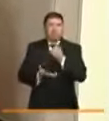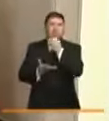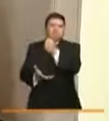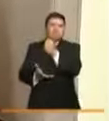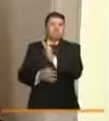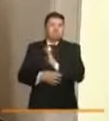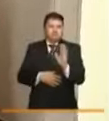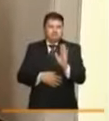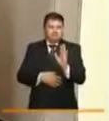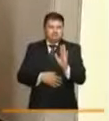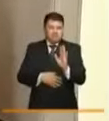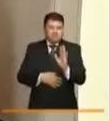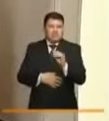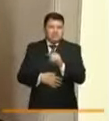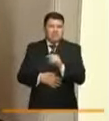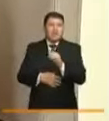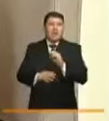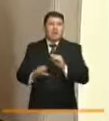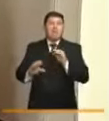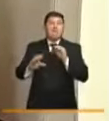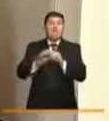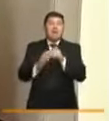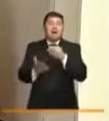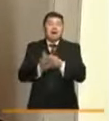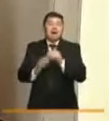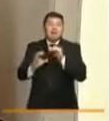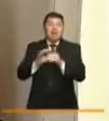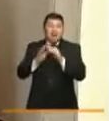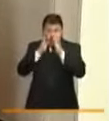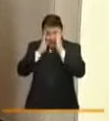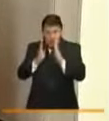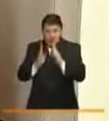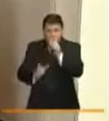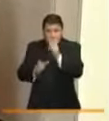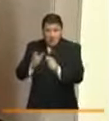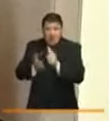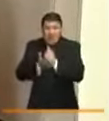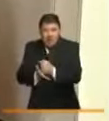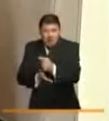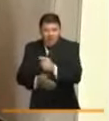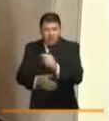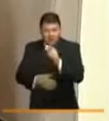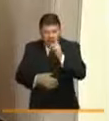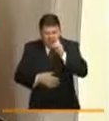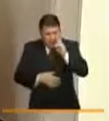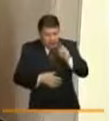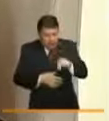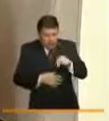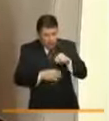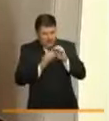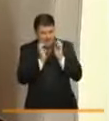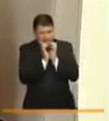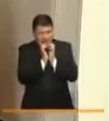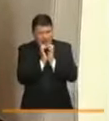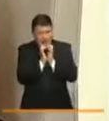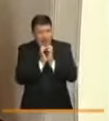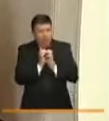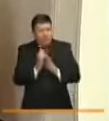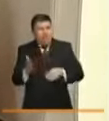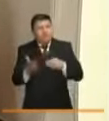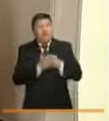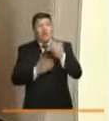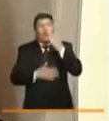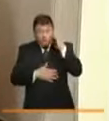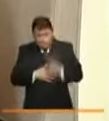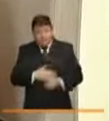también anticipar los pagos de la atención humanitaria, tanto de junio como de mayo, y lo vamos a pagar en